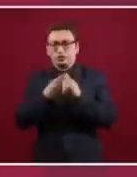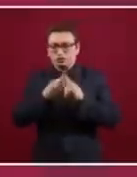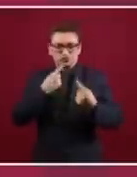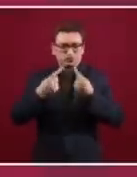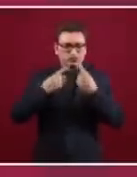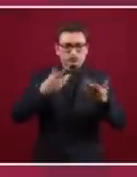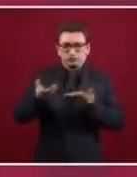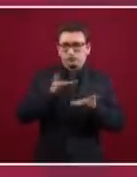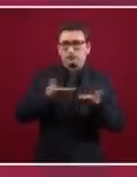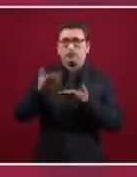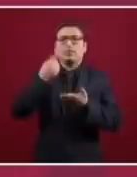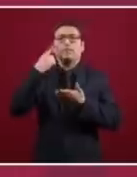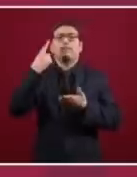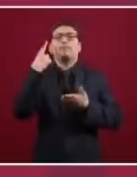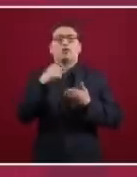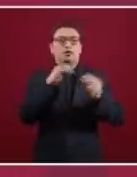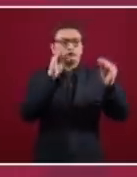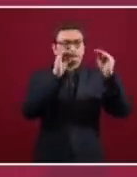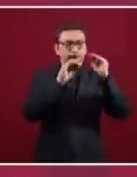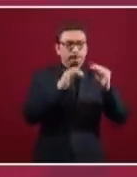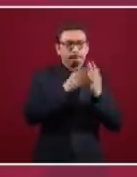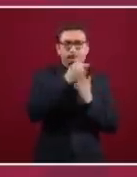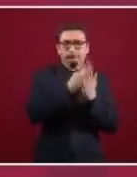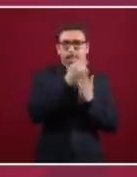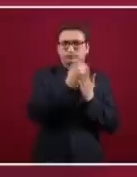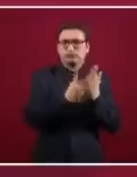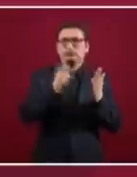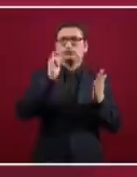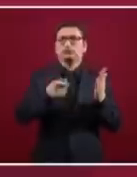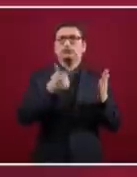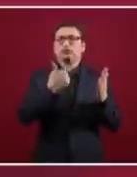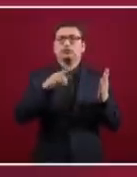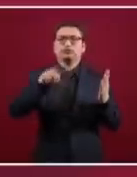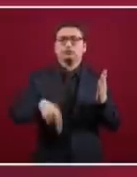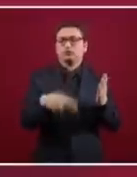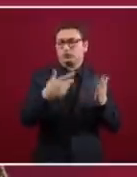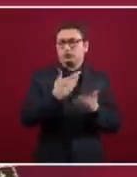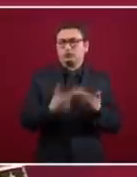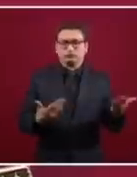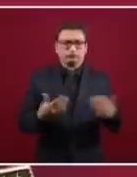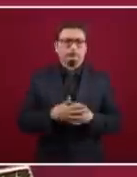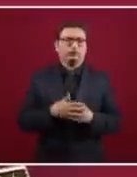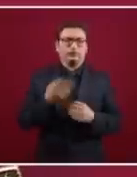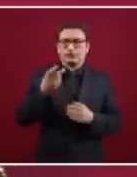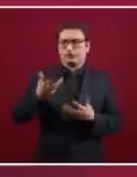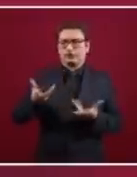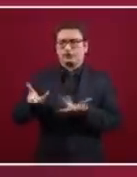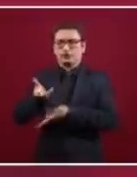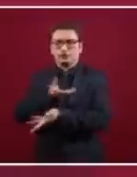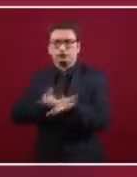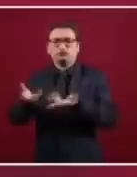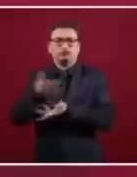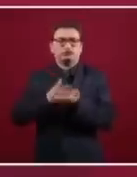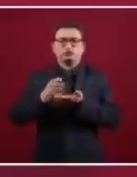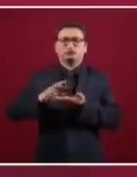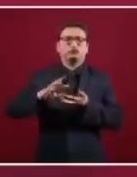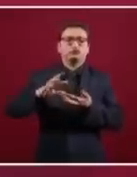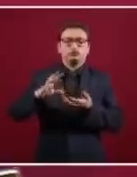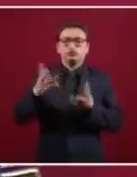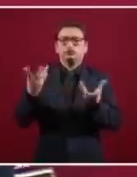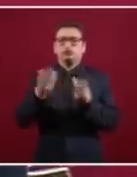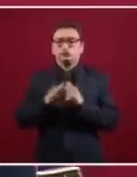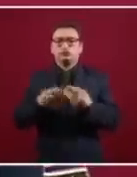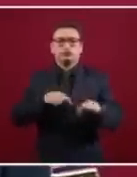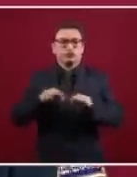regenerar la estructura de lo que hoy tenemos en la guardia nacional si no hubiese esa coordinación si no hubiese ese trabajo